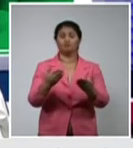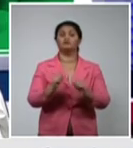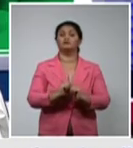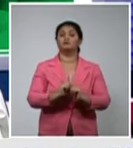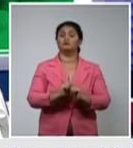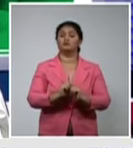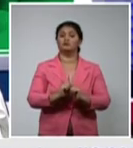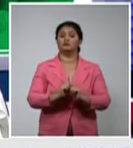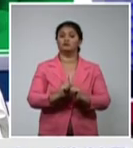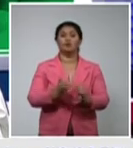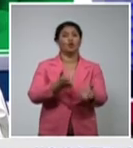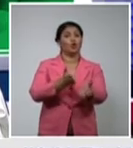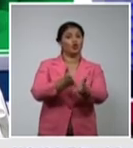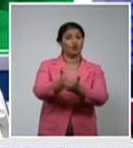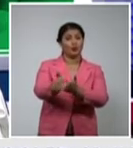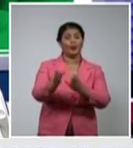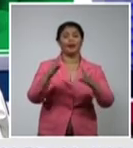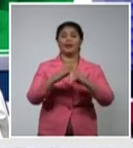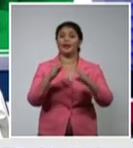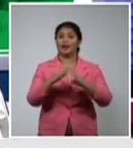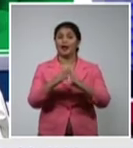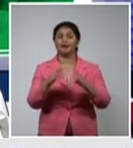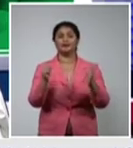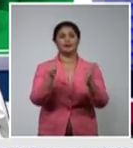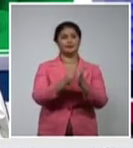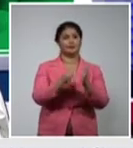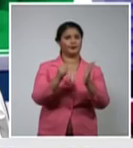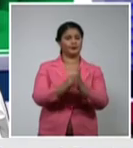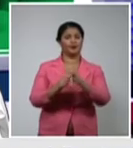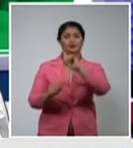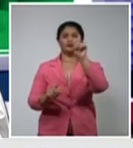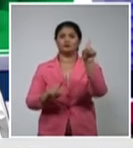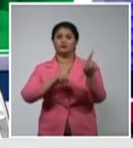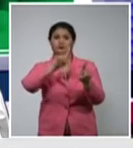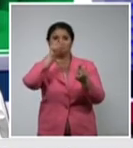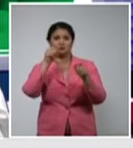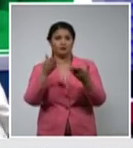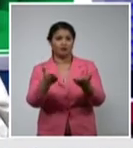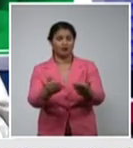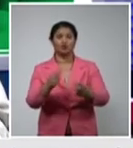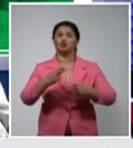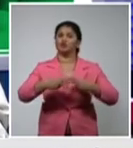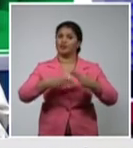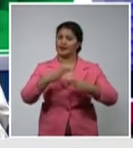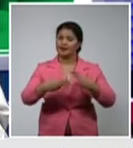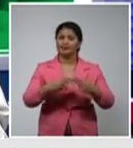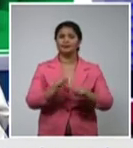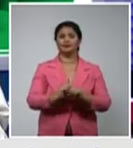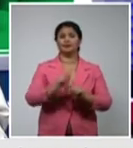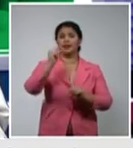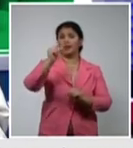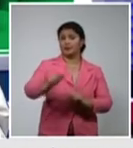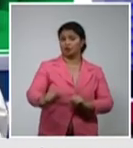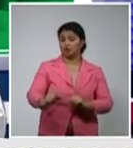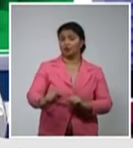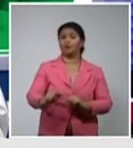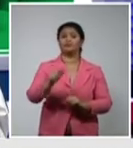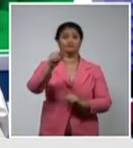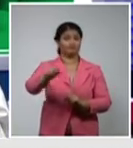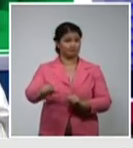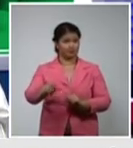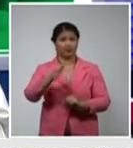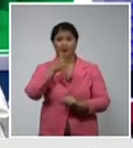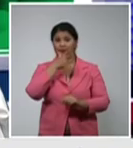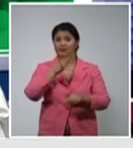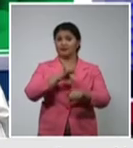pesquisaje para detectarlo, el ingreso, el aislamiento de los contactos, que si estamos diciendo que el 96% de los